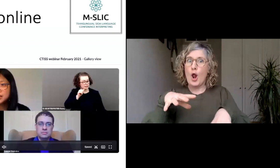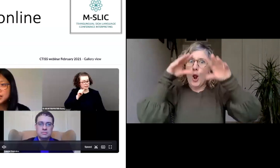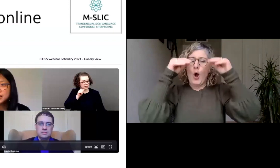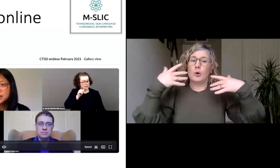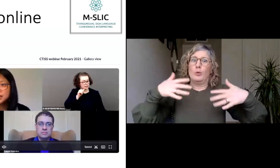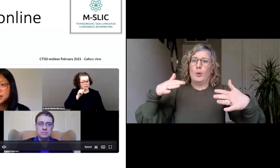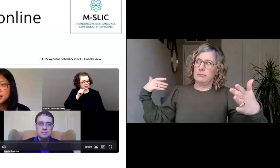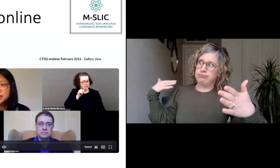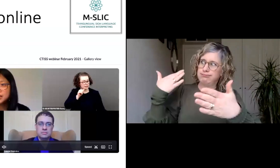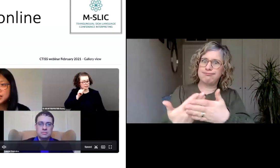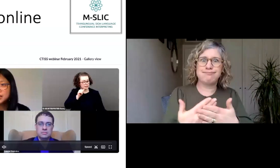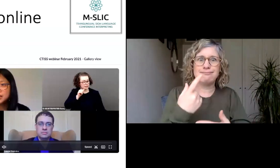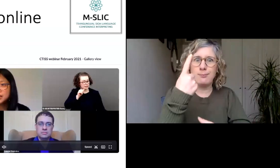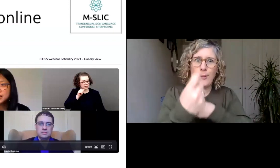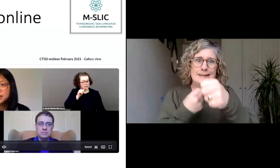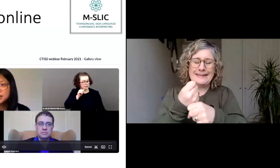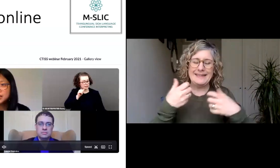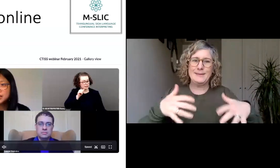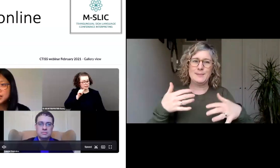tenga el grado de máster.